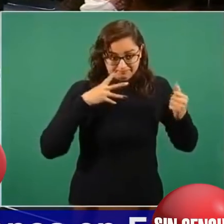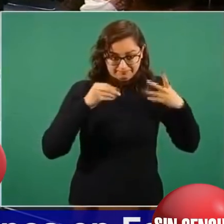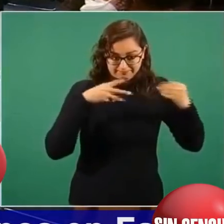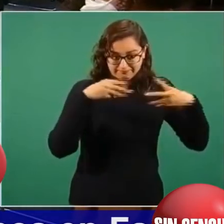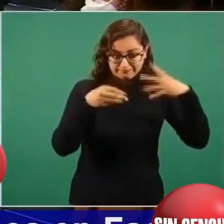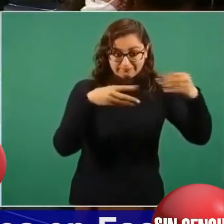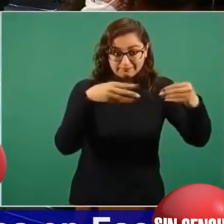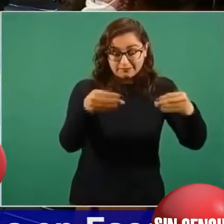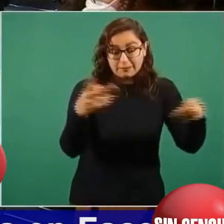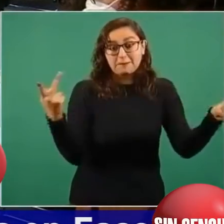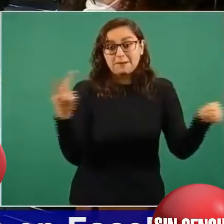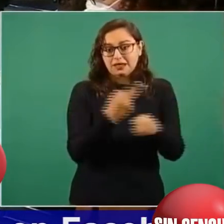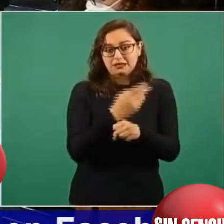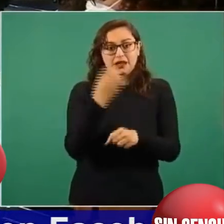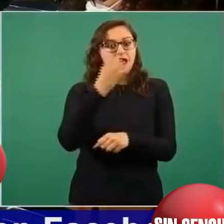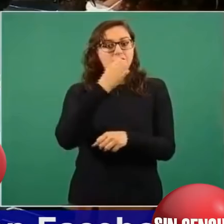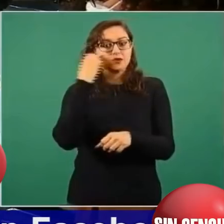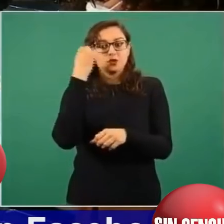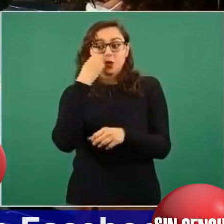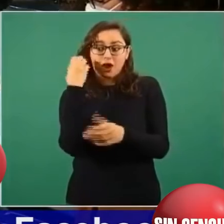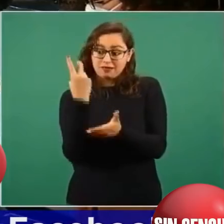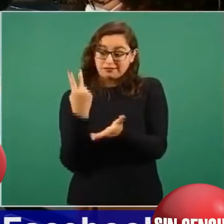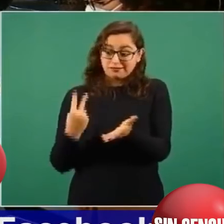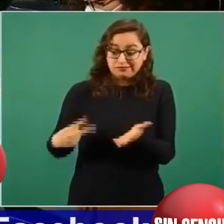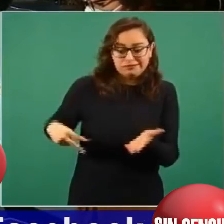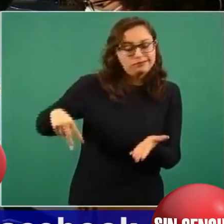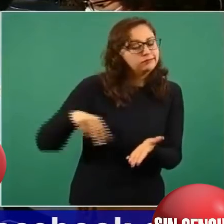llevó a suspender las clases presenciales,